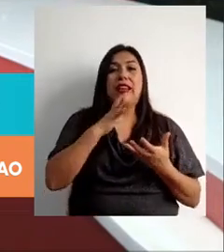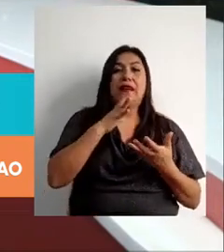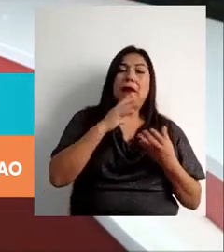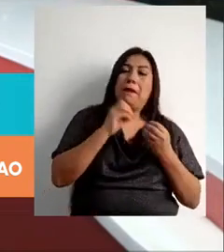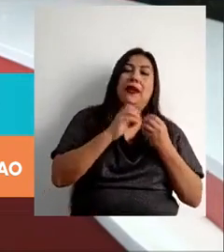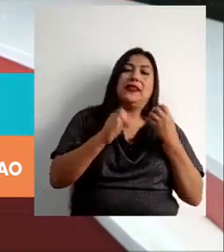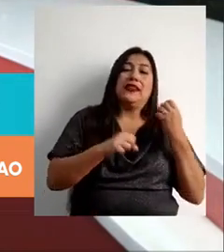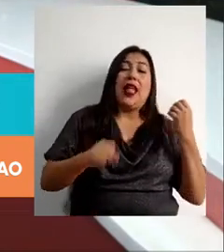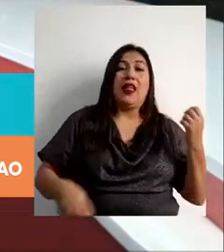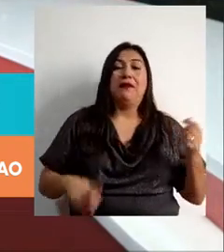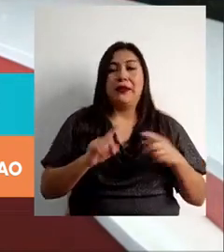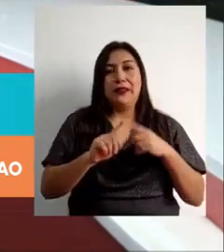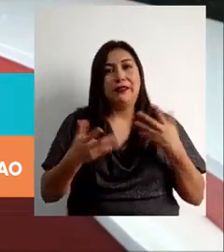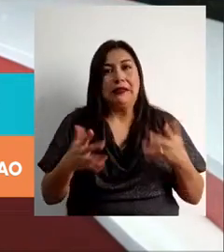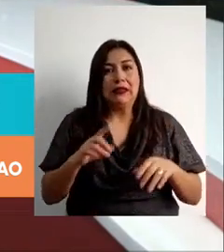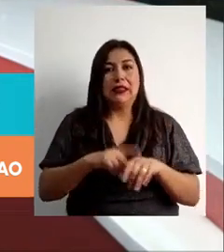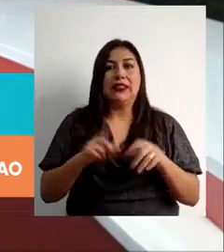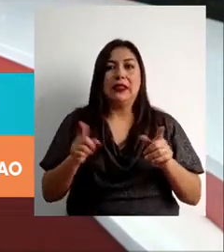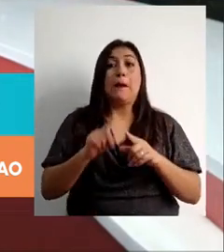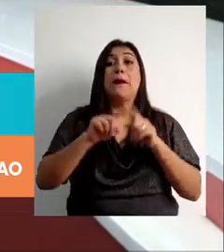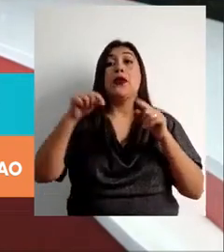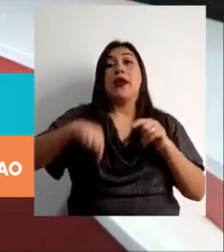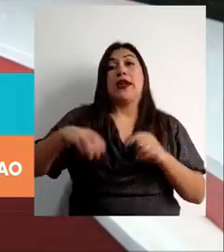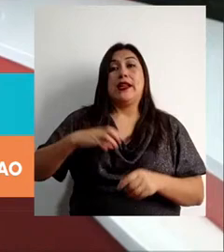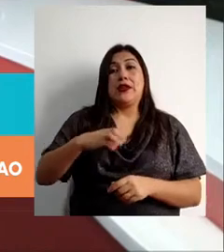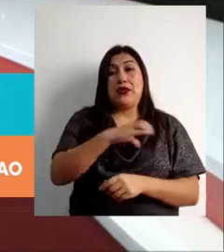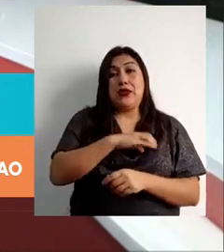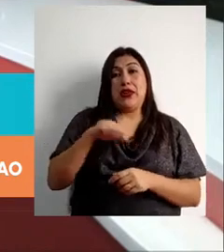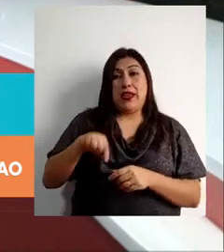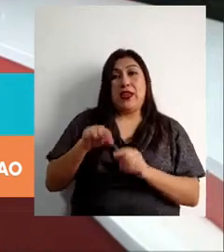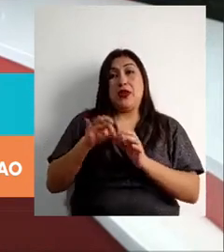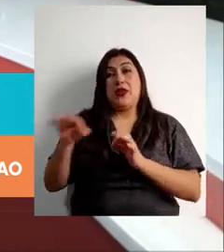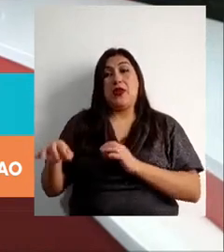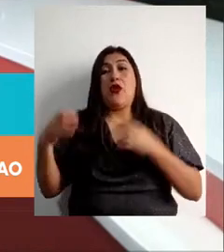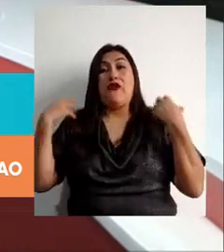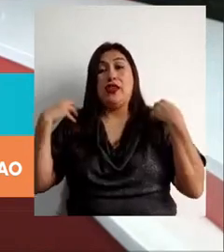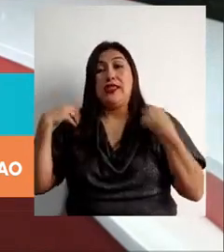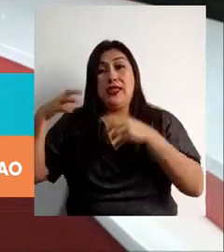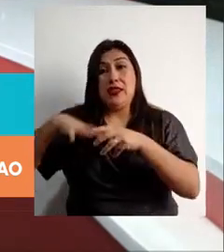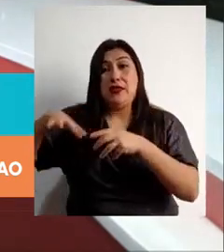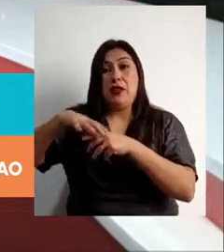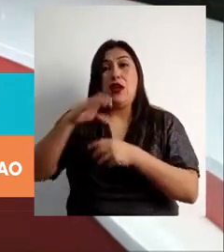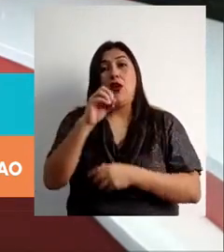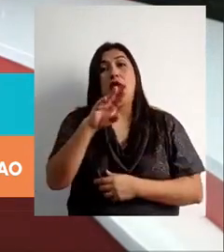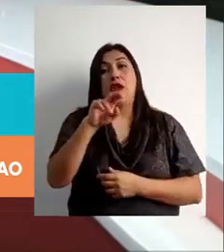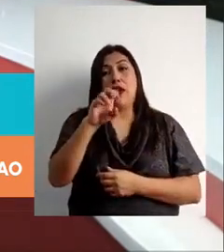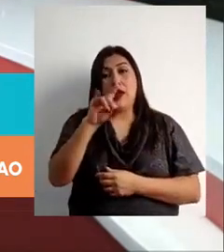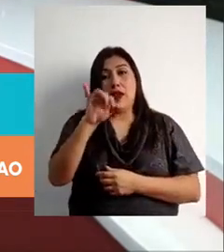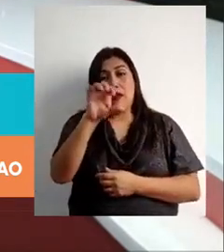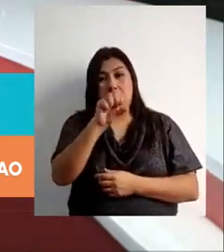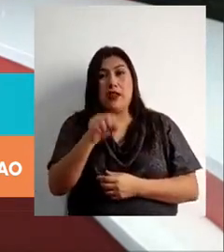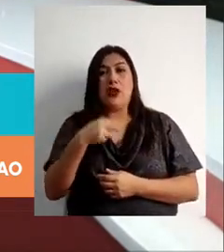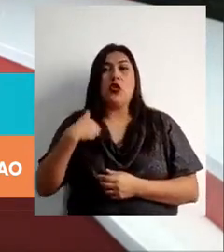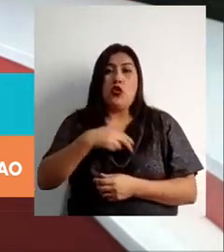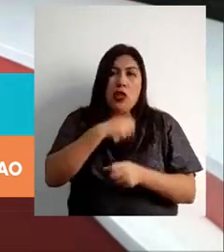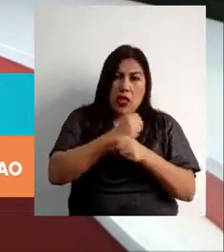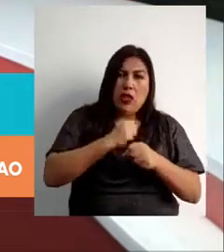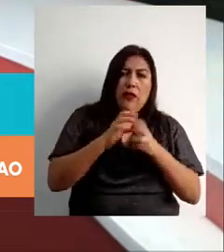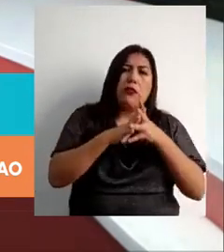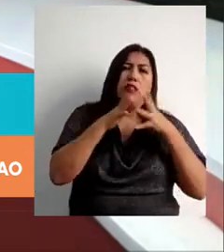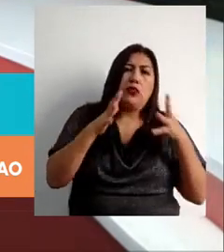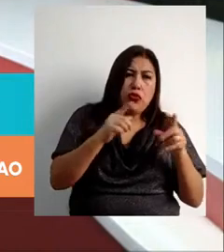Sí, en realidad desde el gobierno regional del Callao, desde la oficina de OREDIS, venimos realizando muchos esfuerzos en conjuntos.